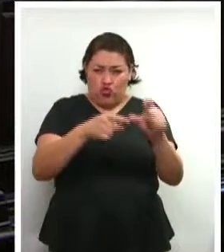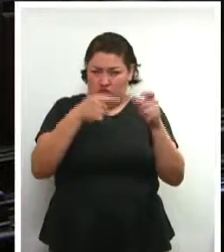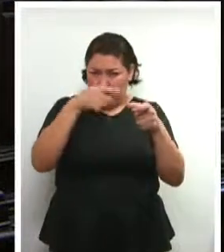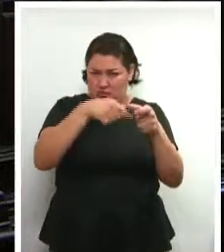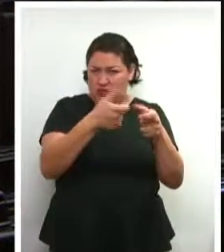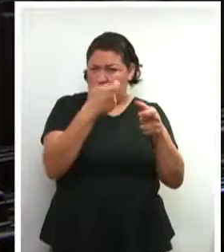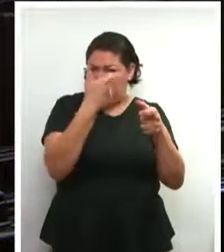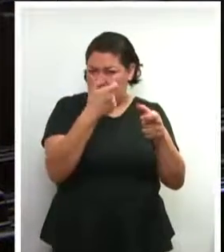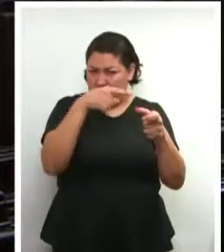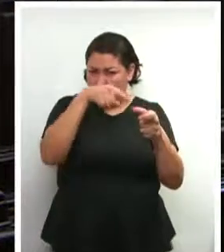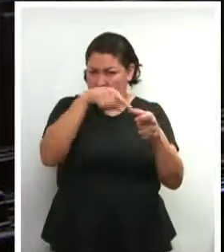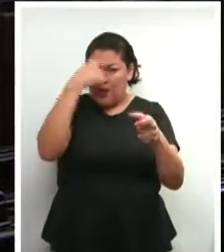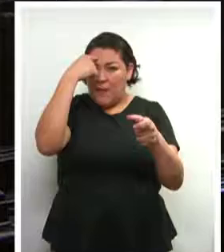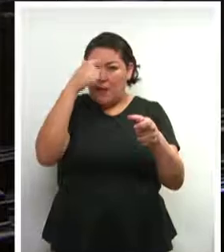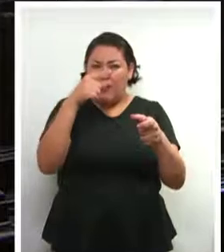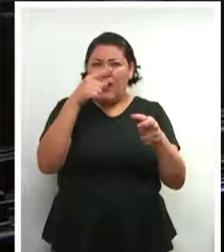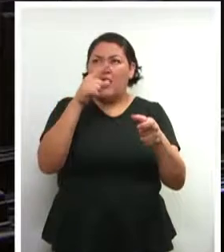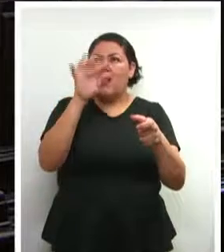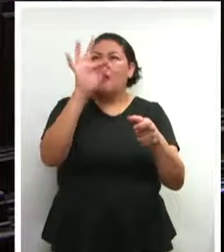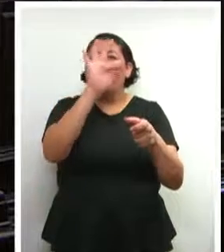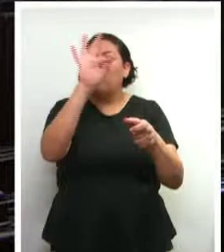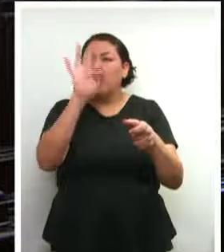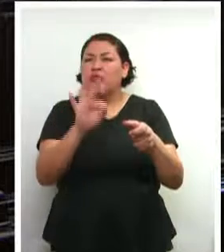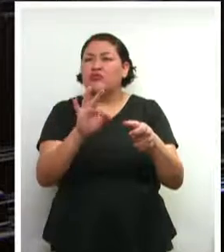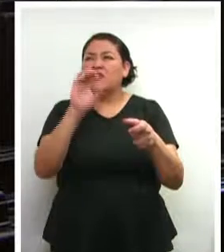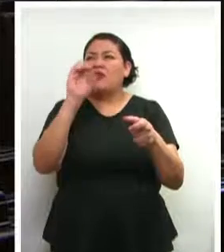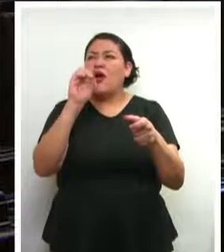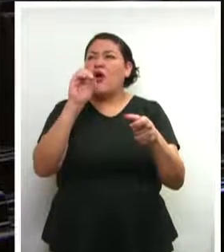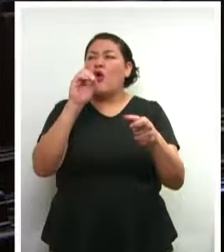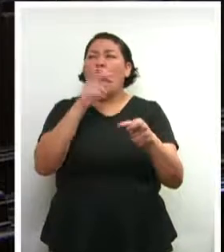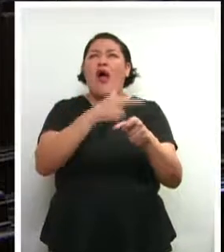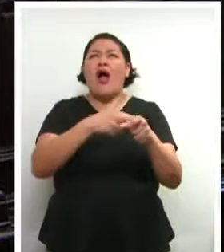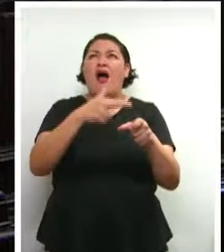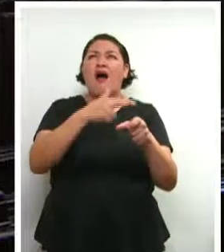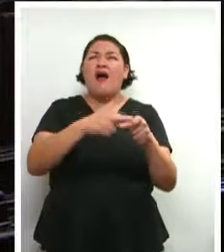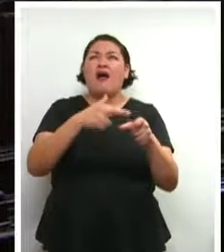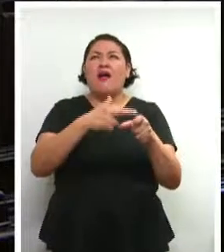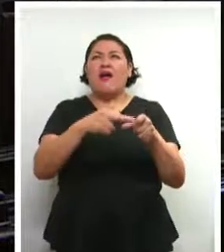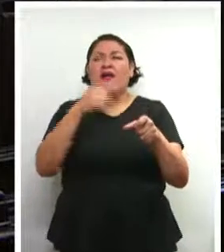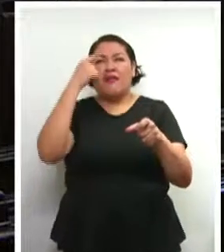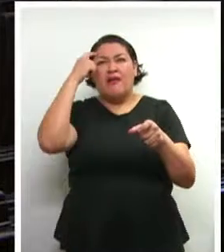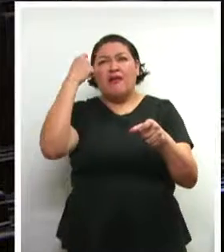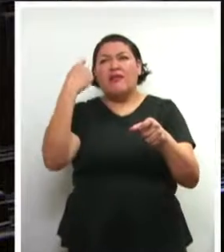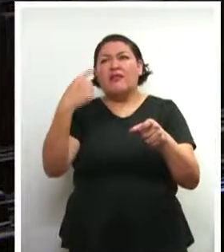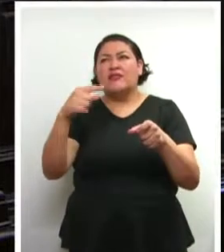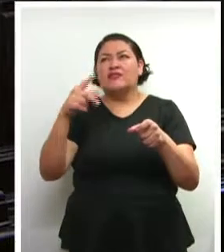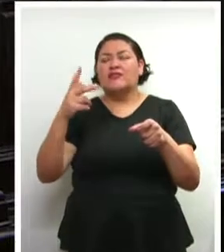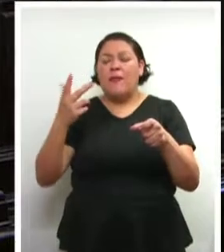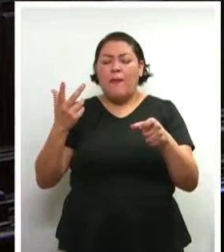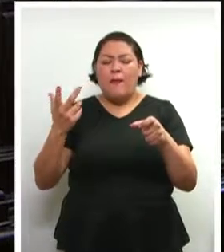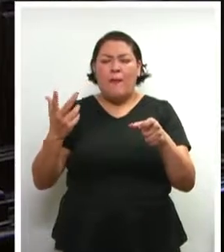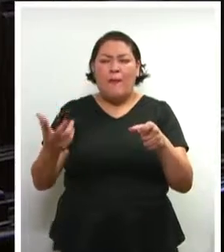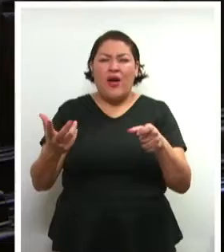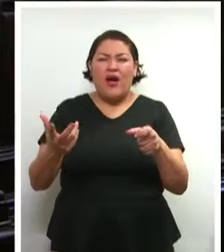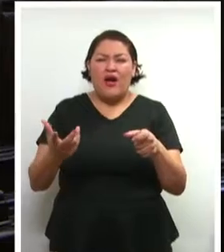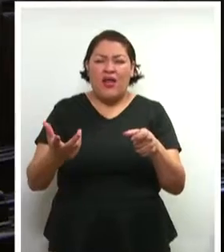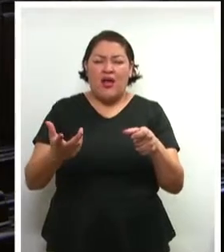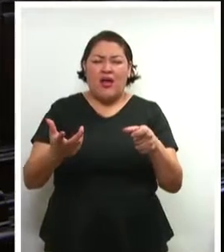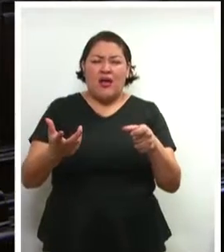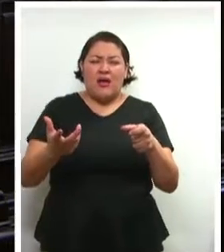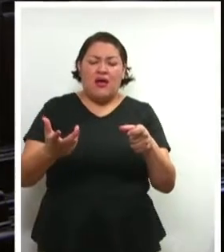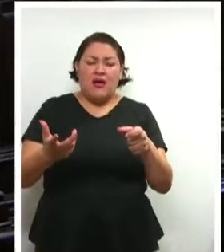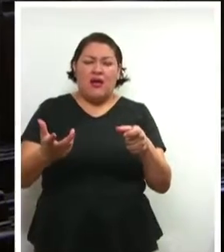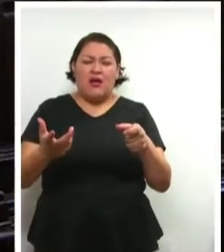de compensación o porcentajes que tengan que ver con la propiedad raíz, a efecto de que